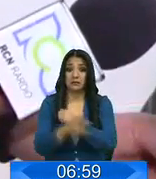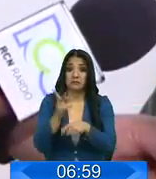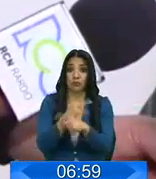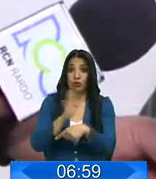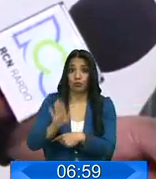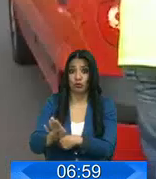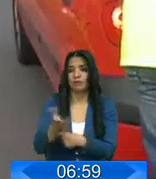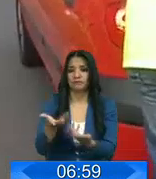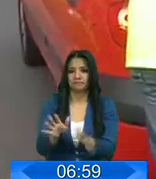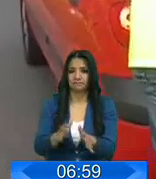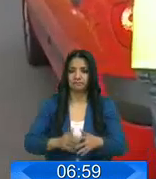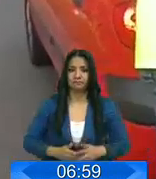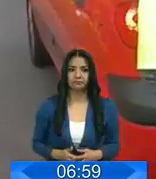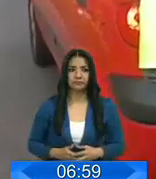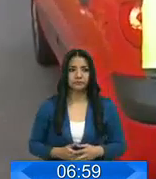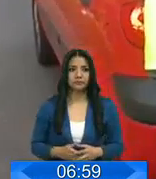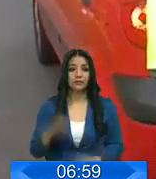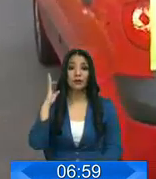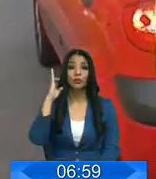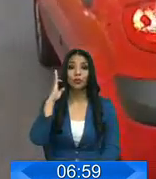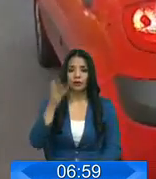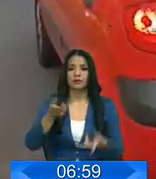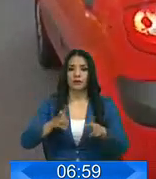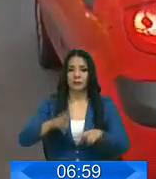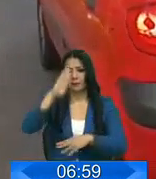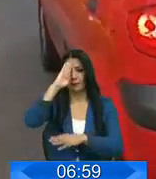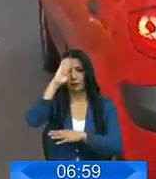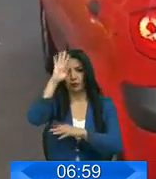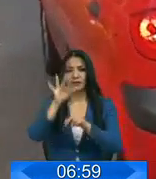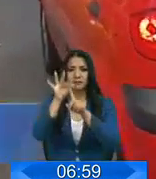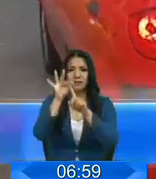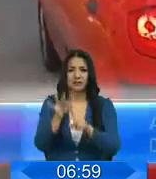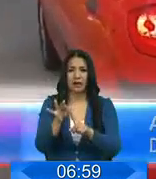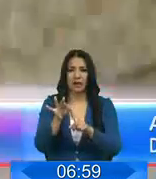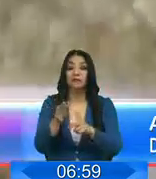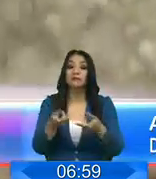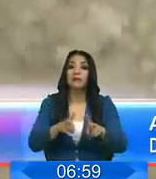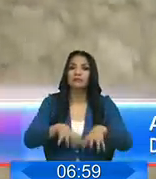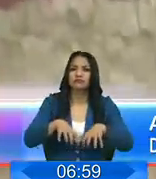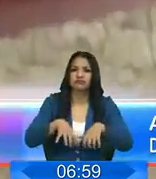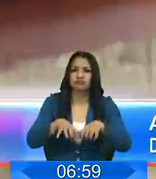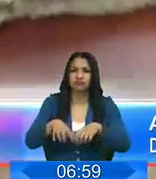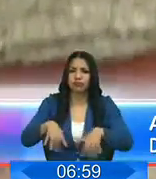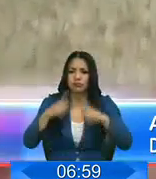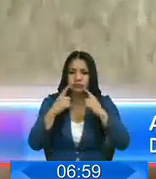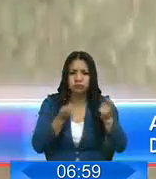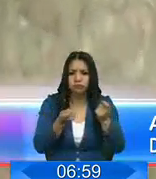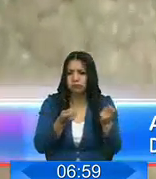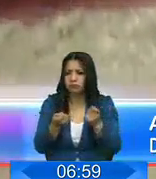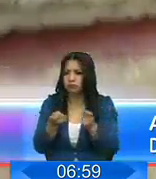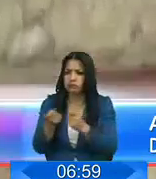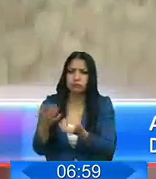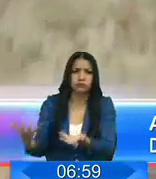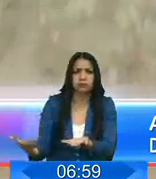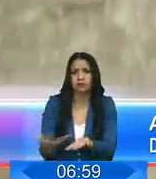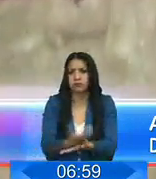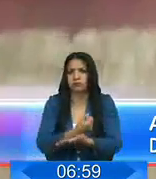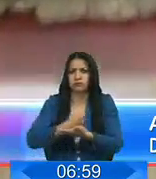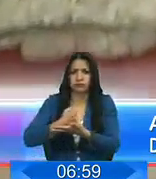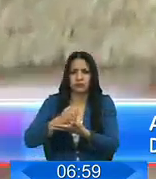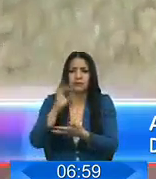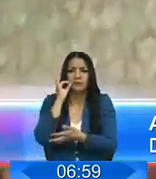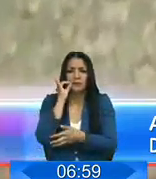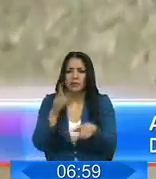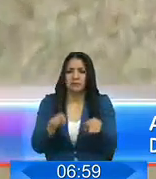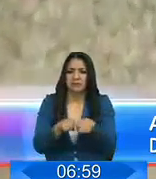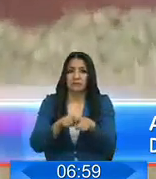de este alcaloide. Mientras en Tulcán, dos operativos realizados por personal del Centro de Adiestramiento Canino lograron retirar del mercado una gran cantidad de dosis de marihuana que